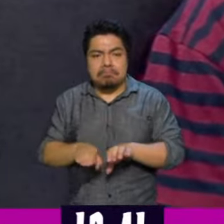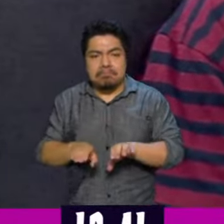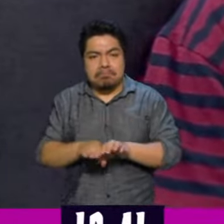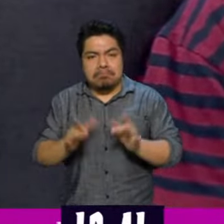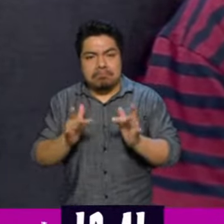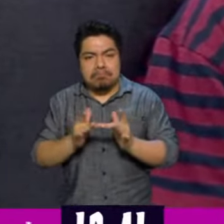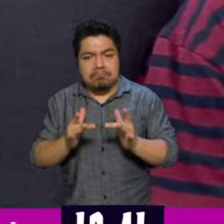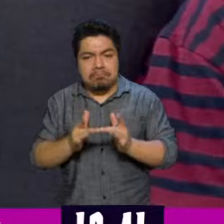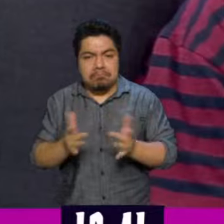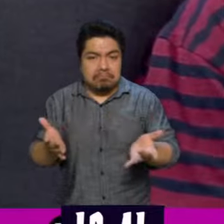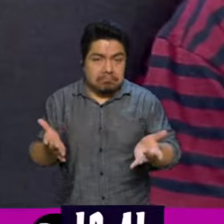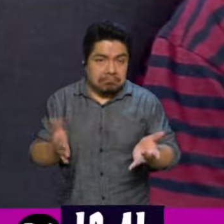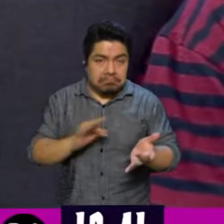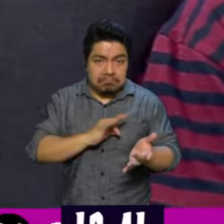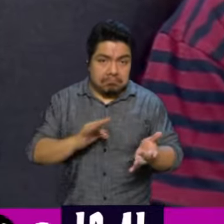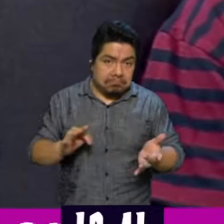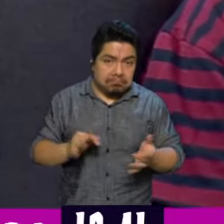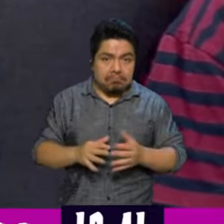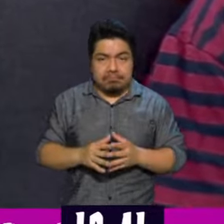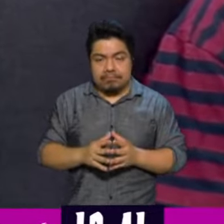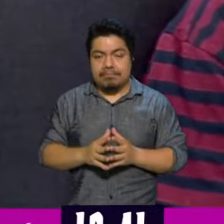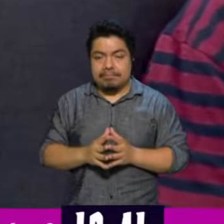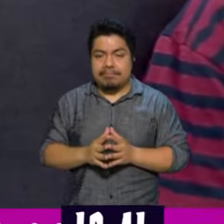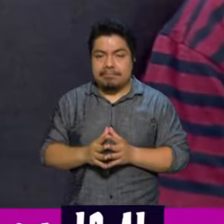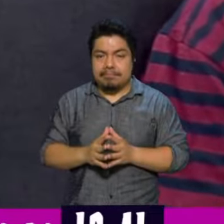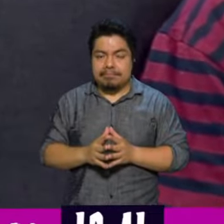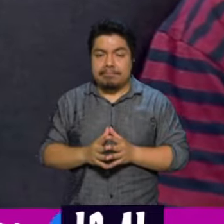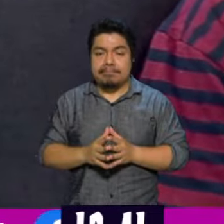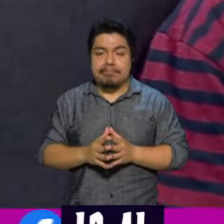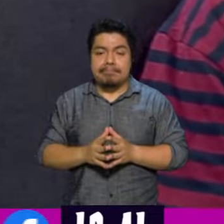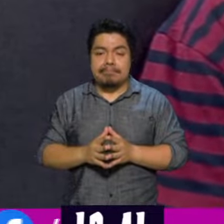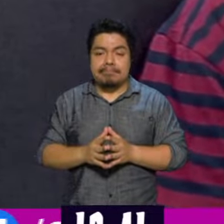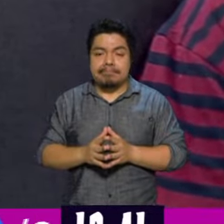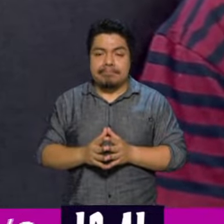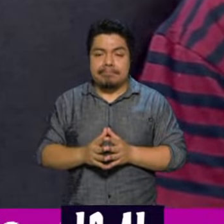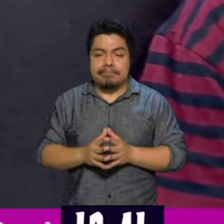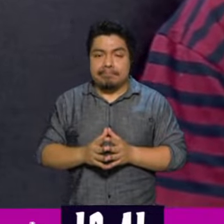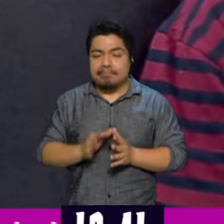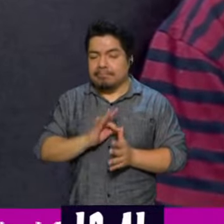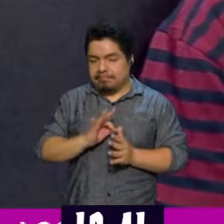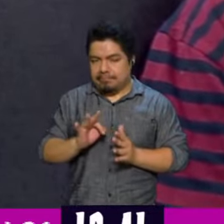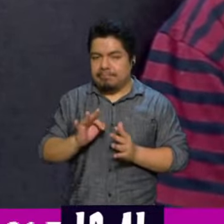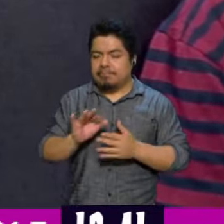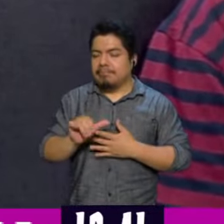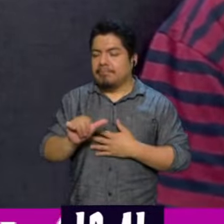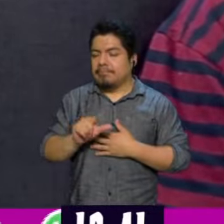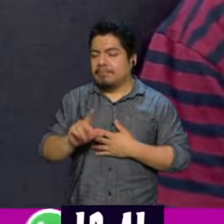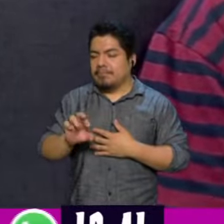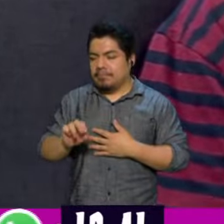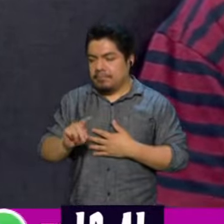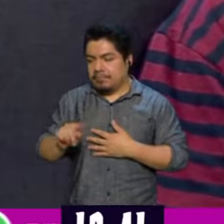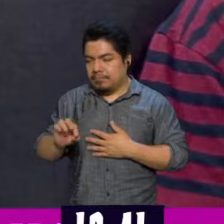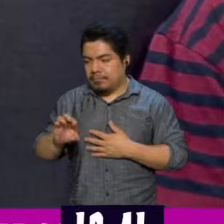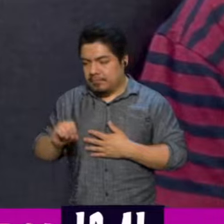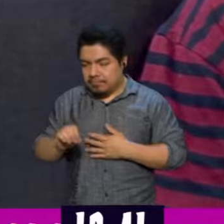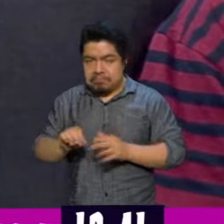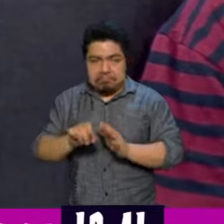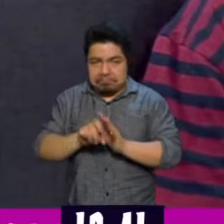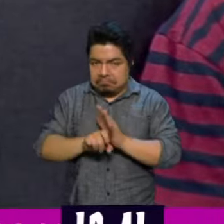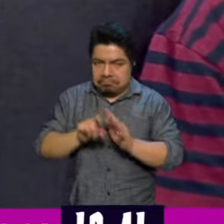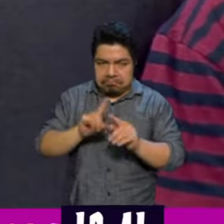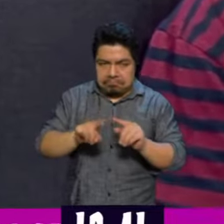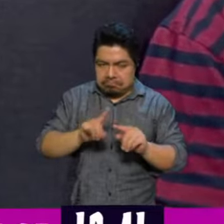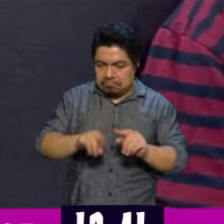Sí, atención, Corenader. Sí, estamos en, nos pueden contactar como Astillero Teatro, estamos en todas las redes